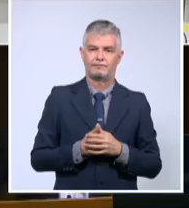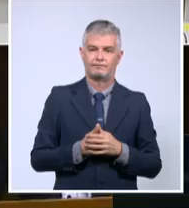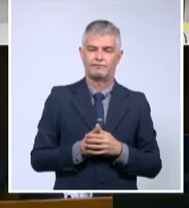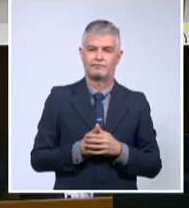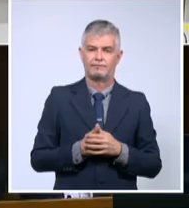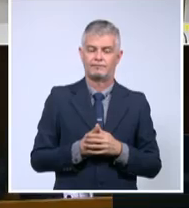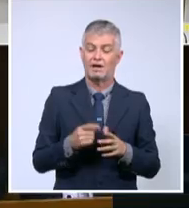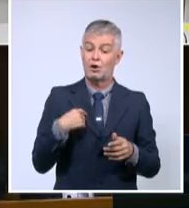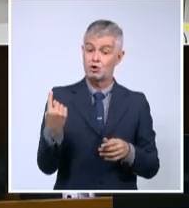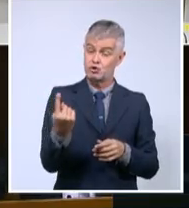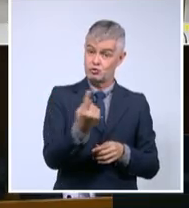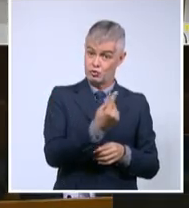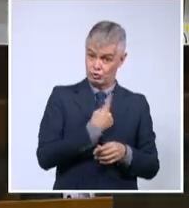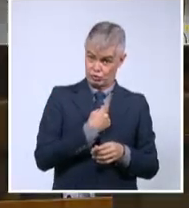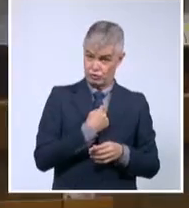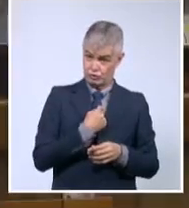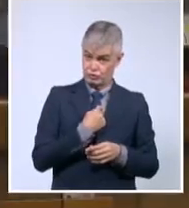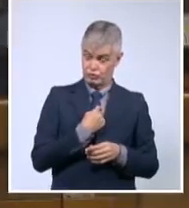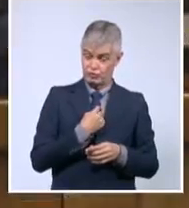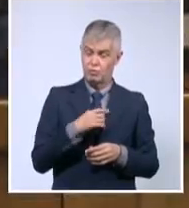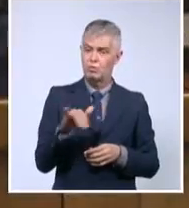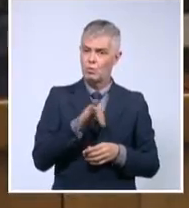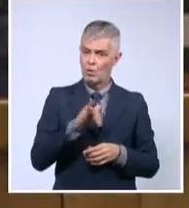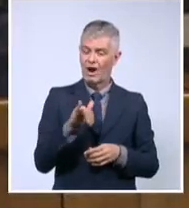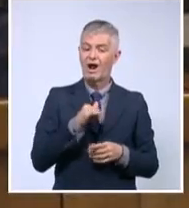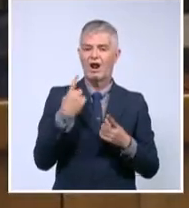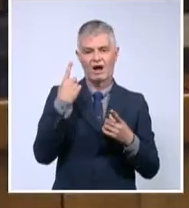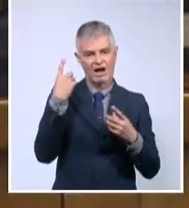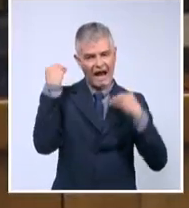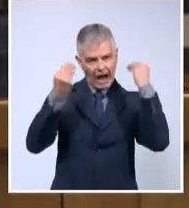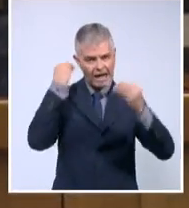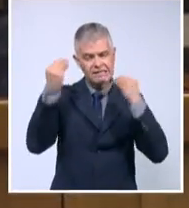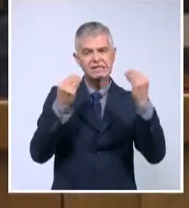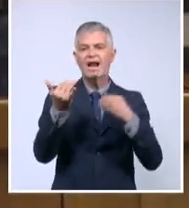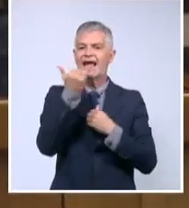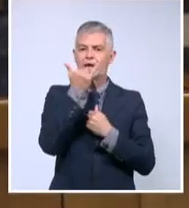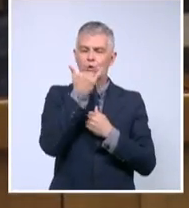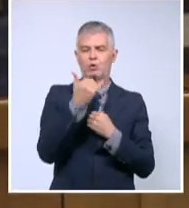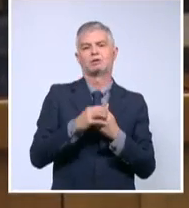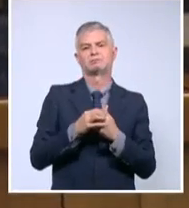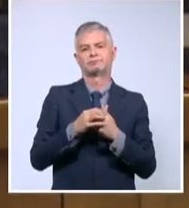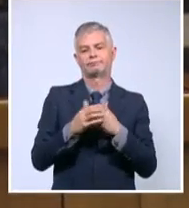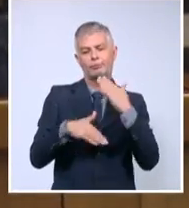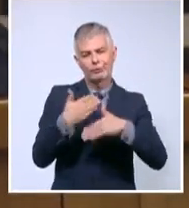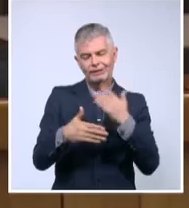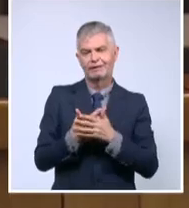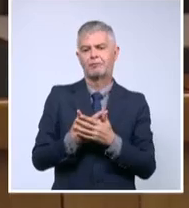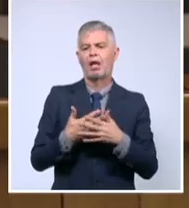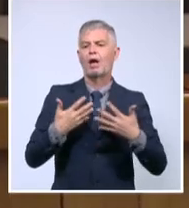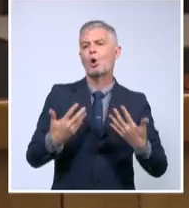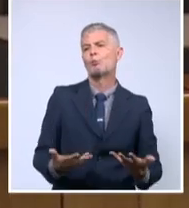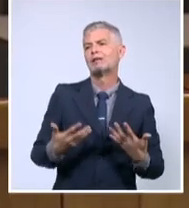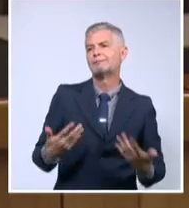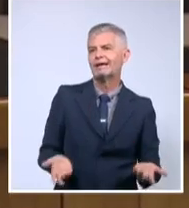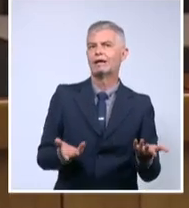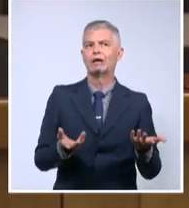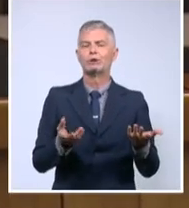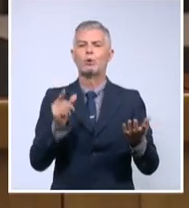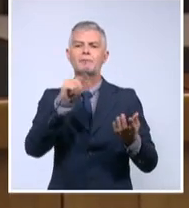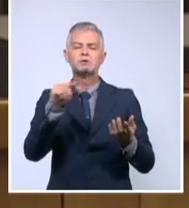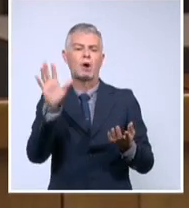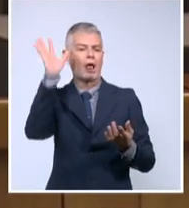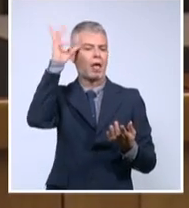Nos corresponde también evaluar las fallas, los vacíos, el acomodamiento, la insensibilidad,